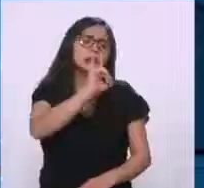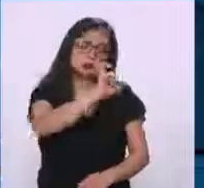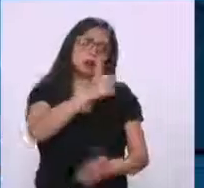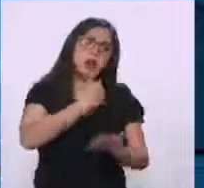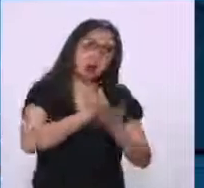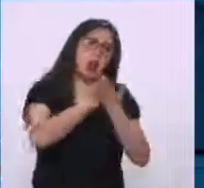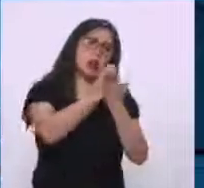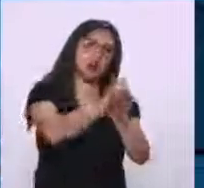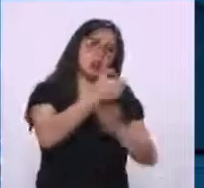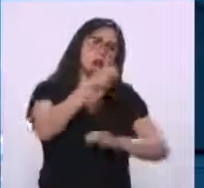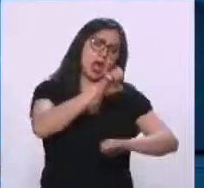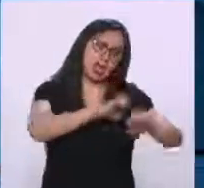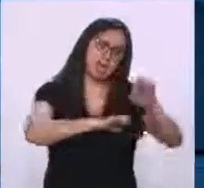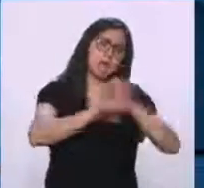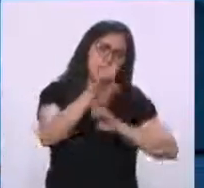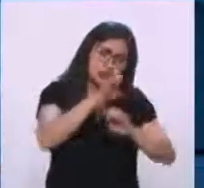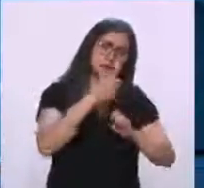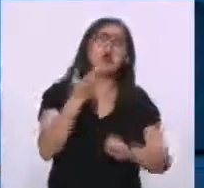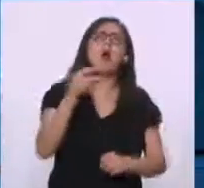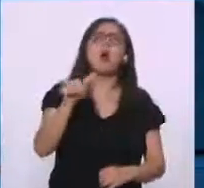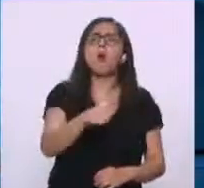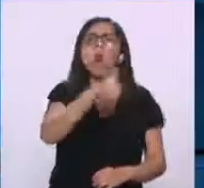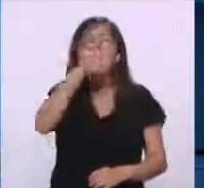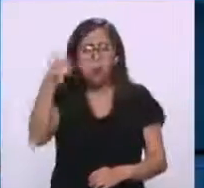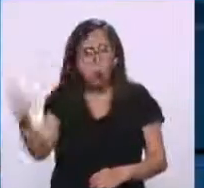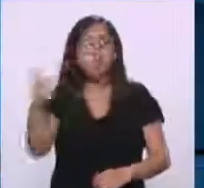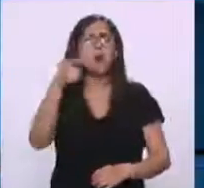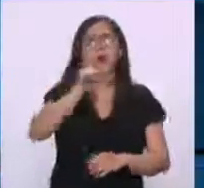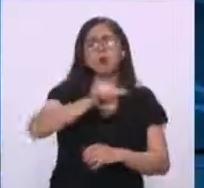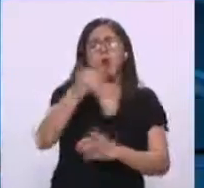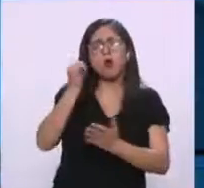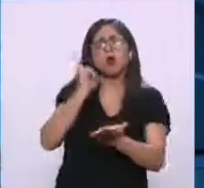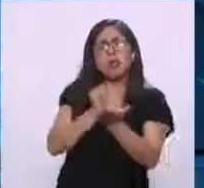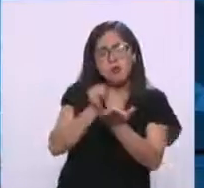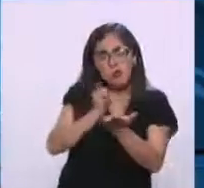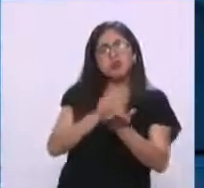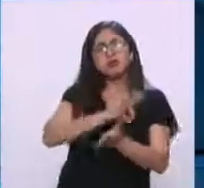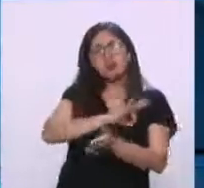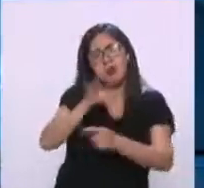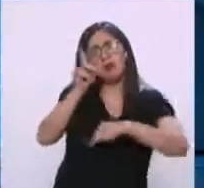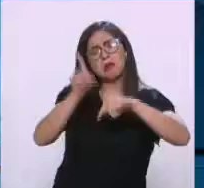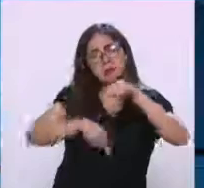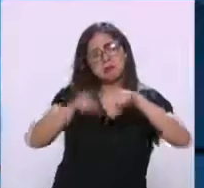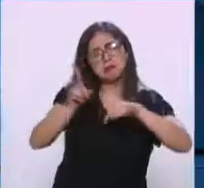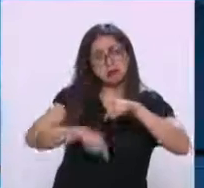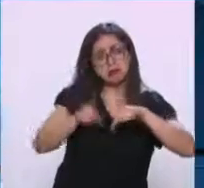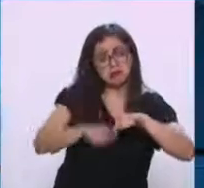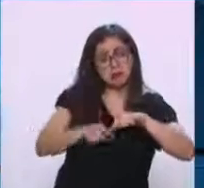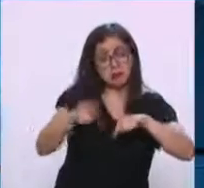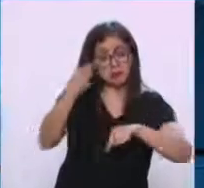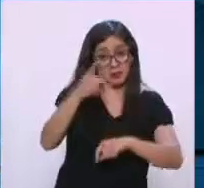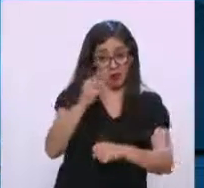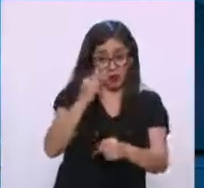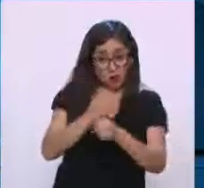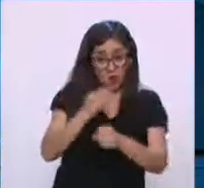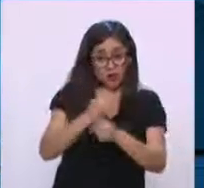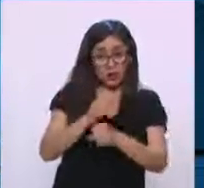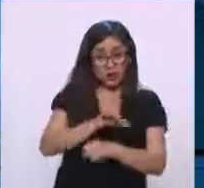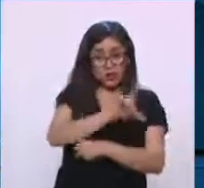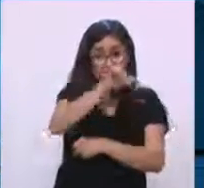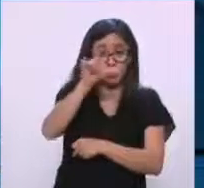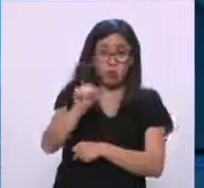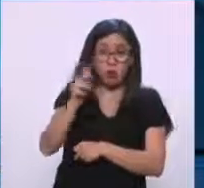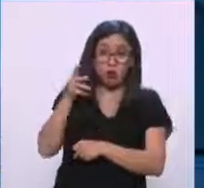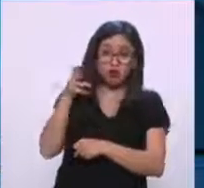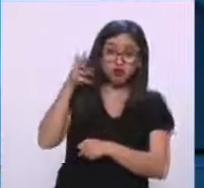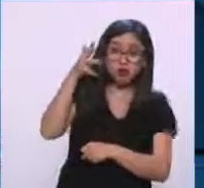quizá te condono algunos impuestos, pero en el largo plazo, que quede claro, una vez que se recupere el país, vamos a ir con una reforma